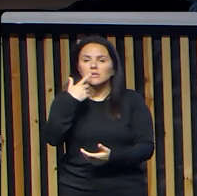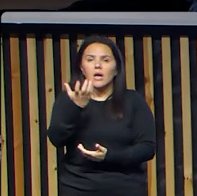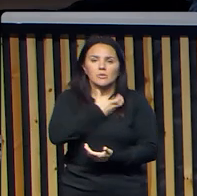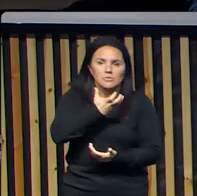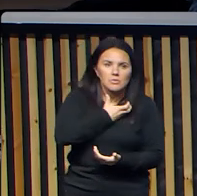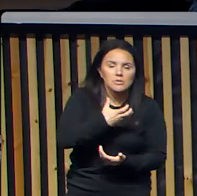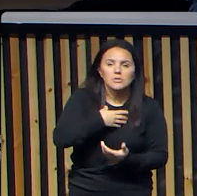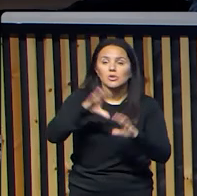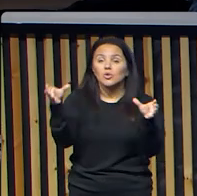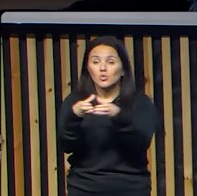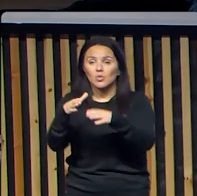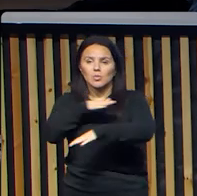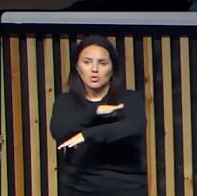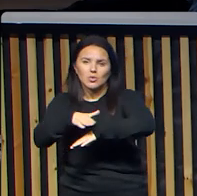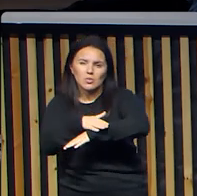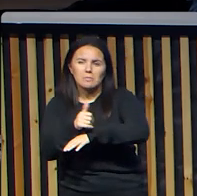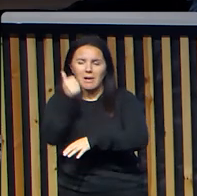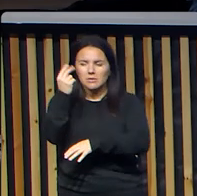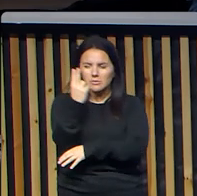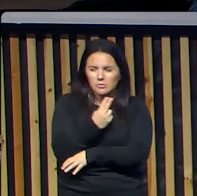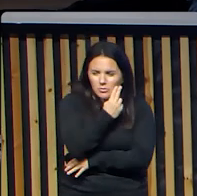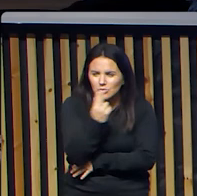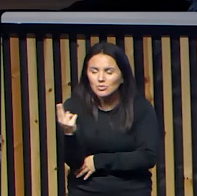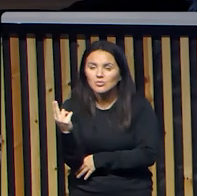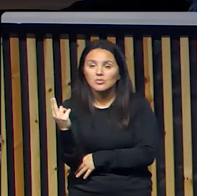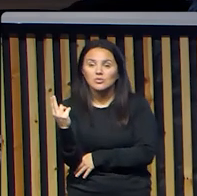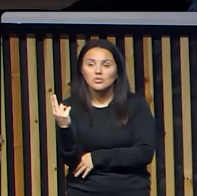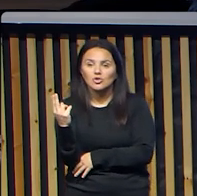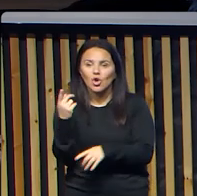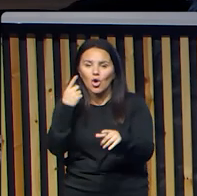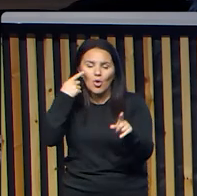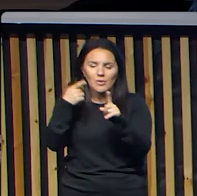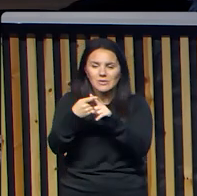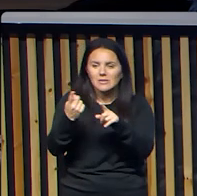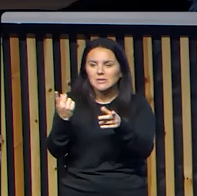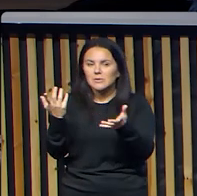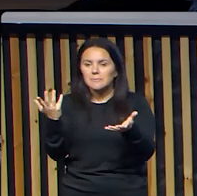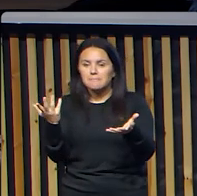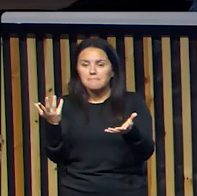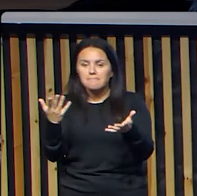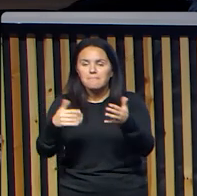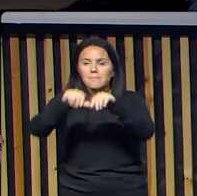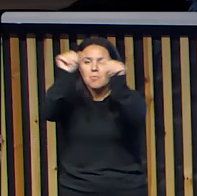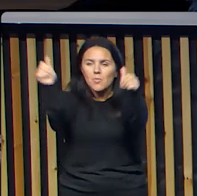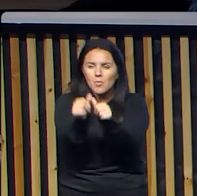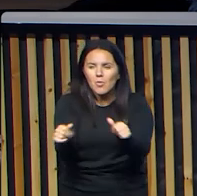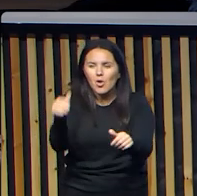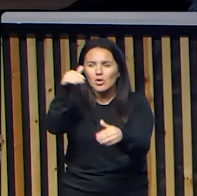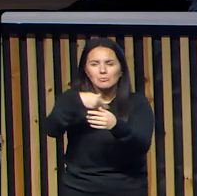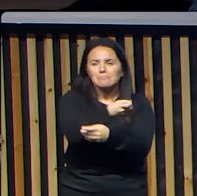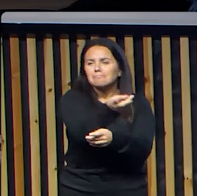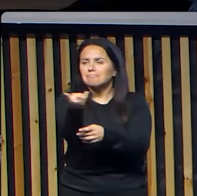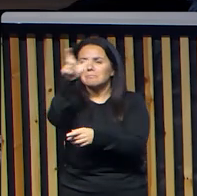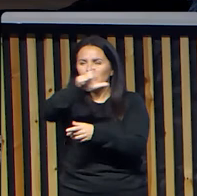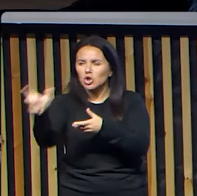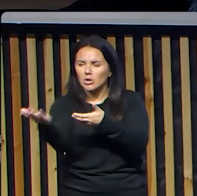de modelos democráticos ven la necesidad de esto está cada vez más como